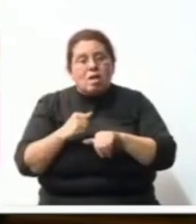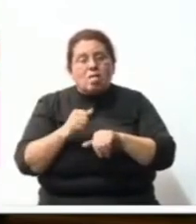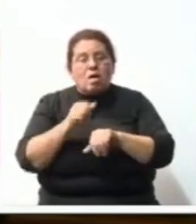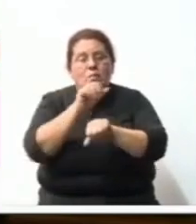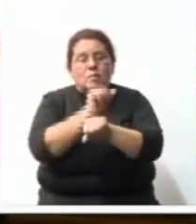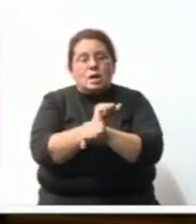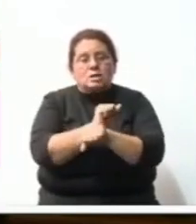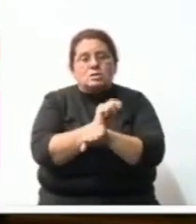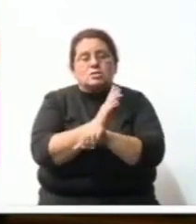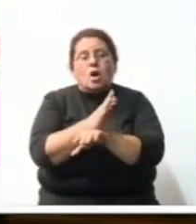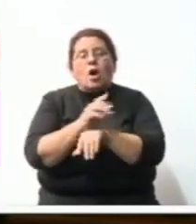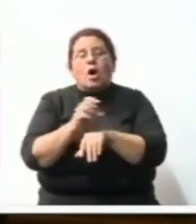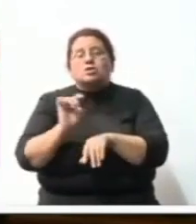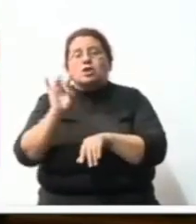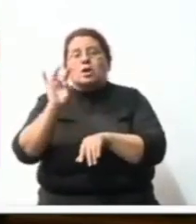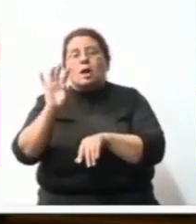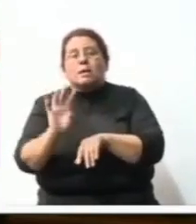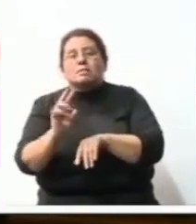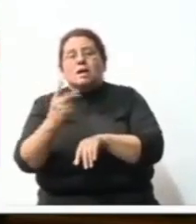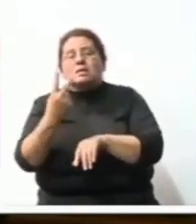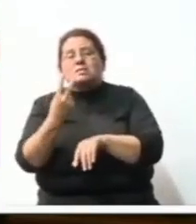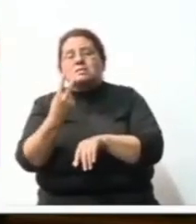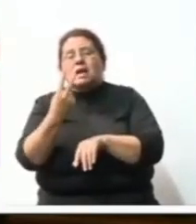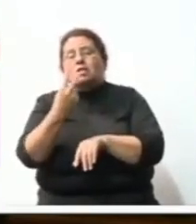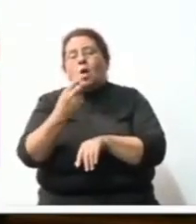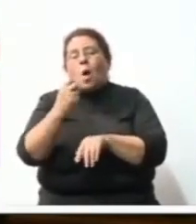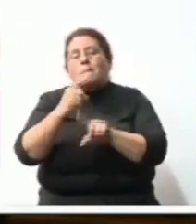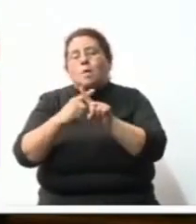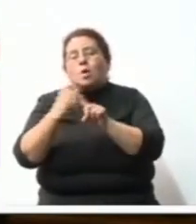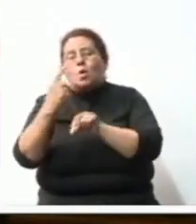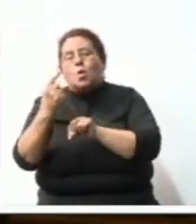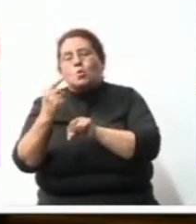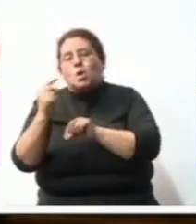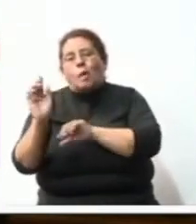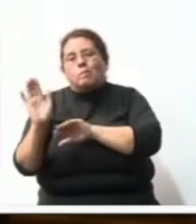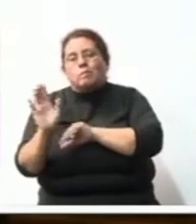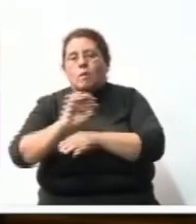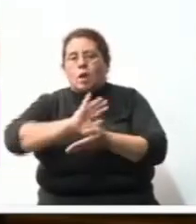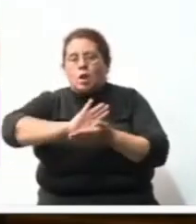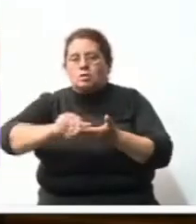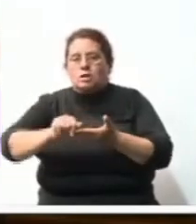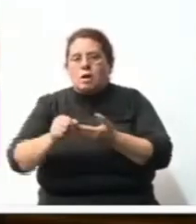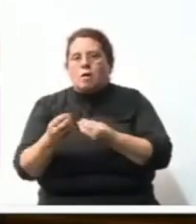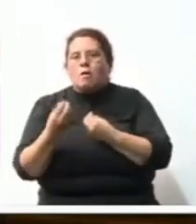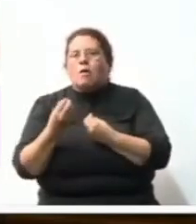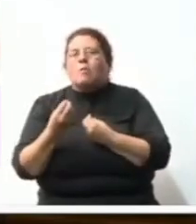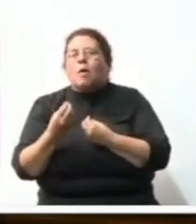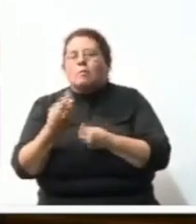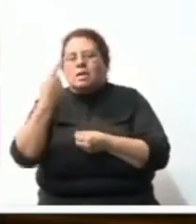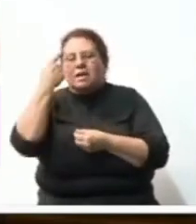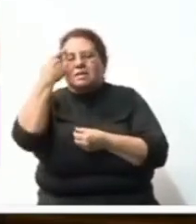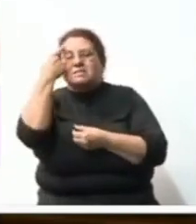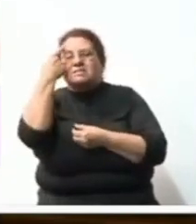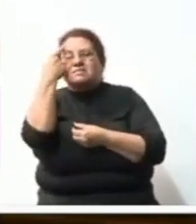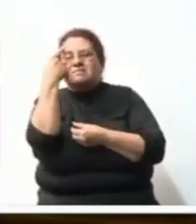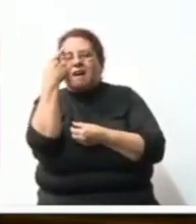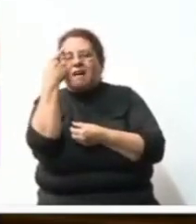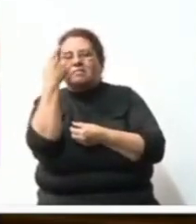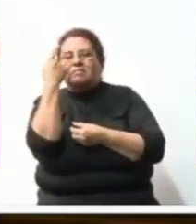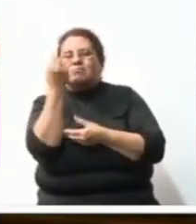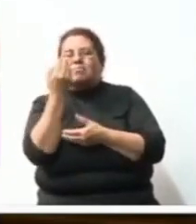o nos olvidamos de eso o cómo se piensan que se va a enfrentar a la derecha Cómo se